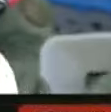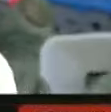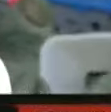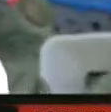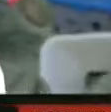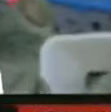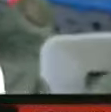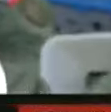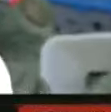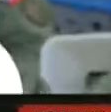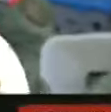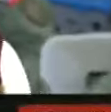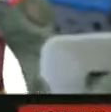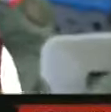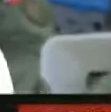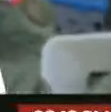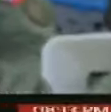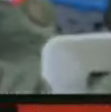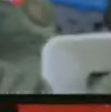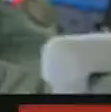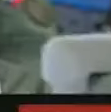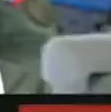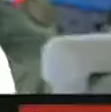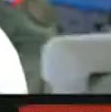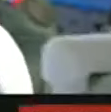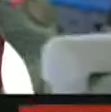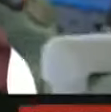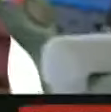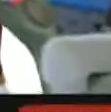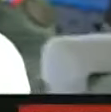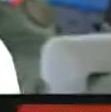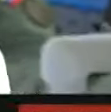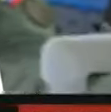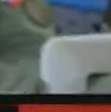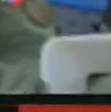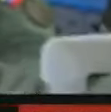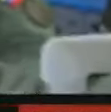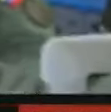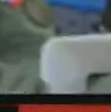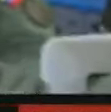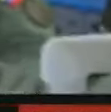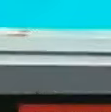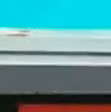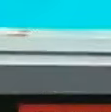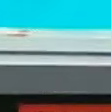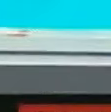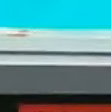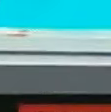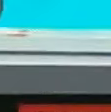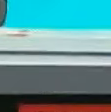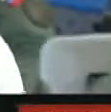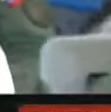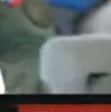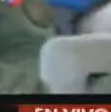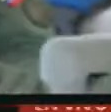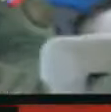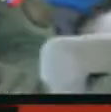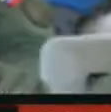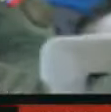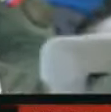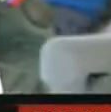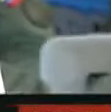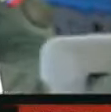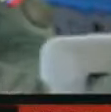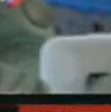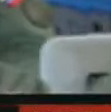con los movimientos sociales y surgieron cosas. Pero usted abrió un debate, presidente. Usted retomó el golpe de timón del comandante